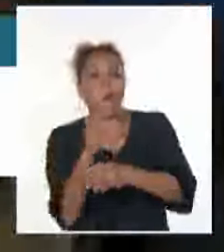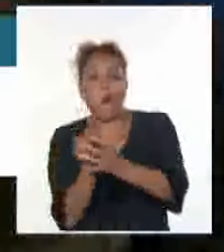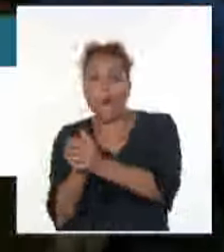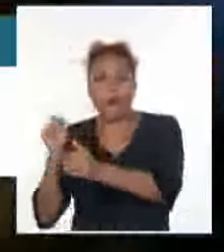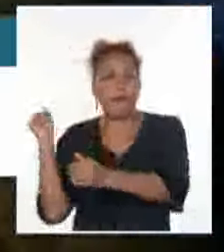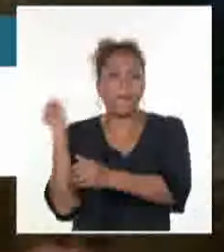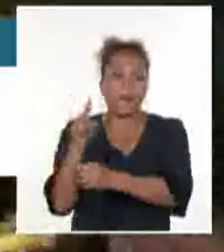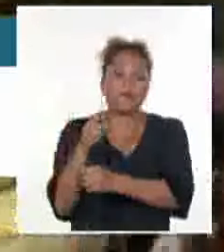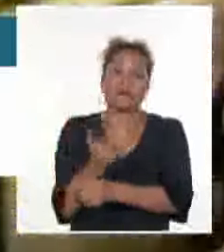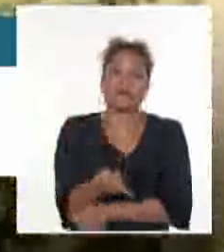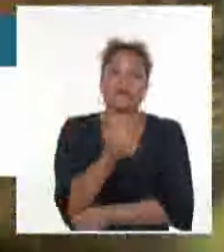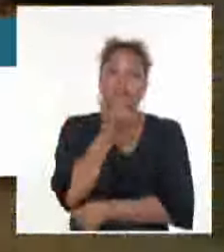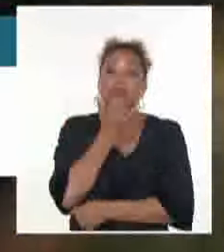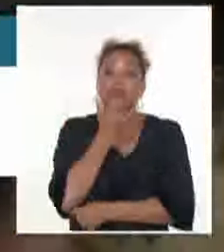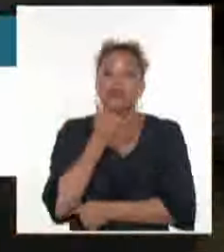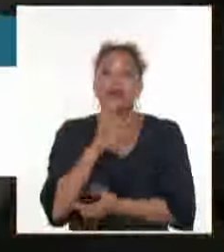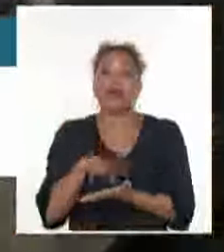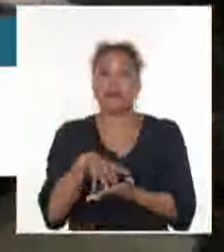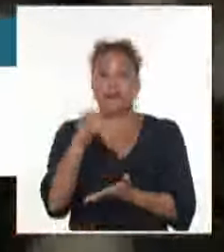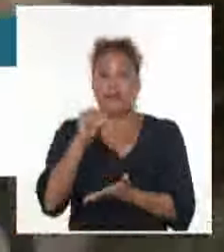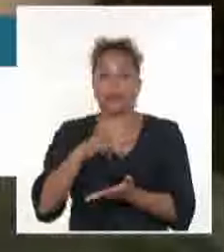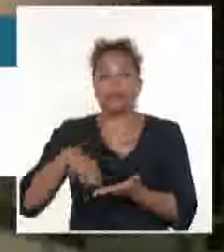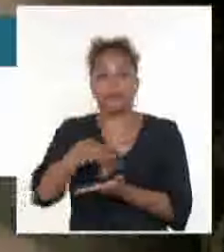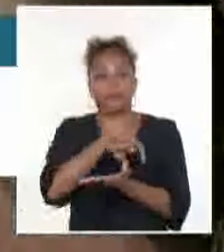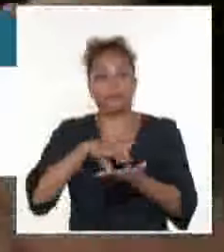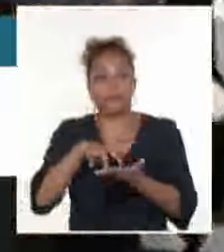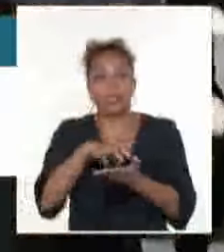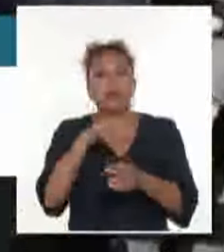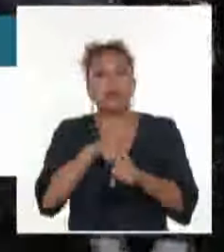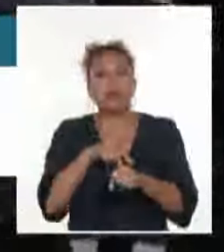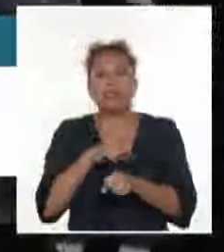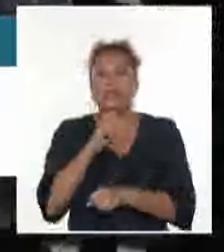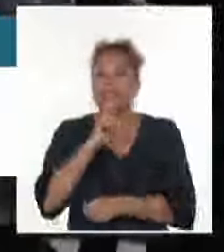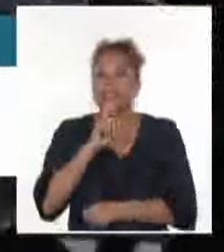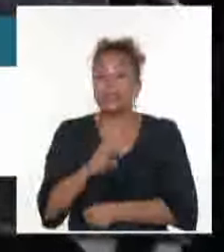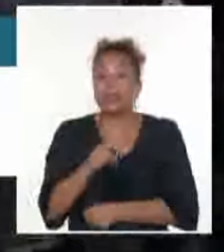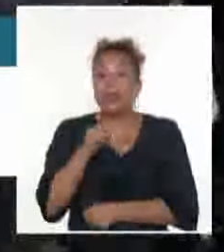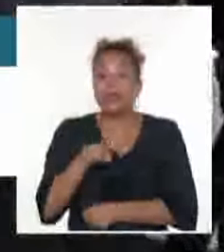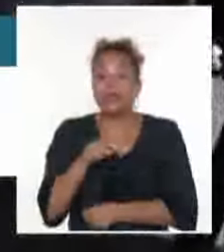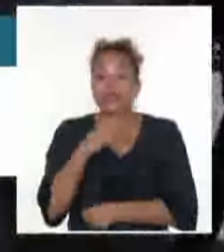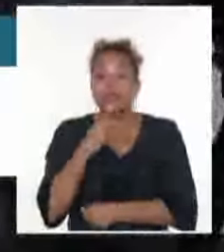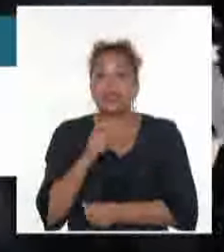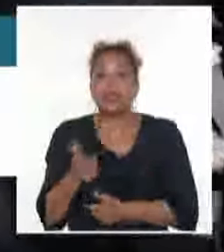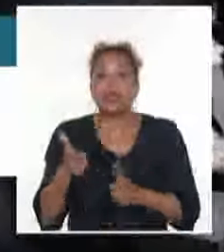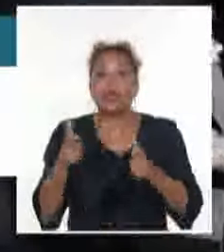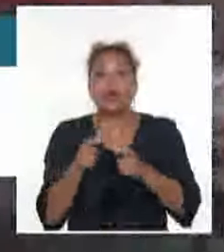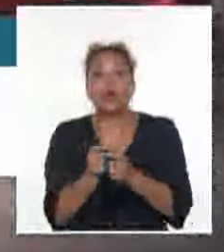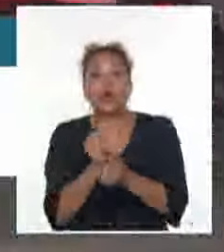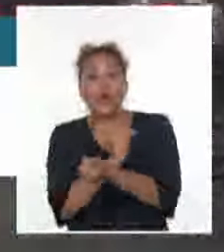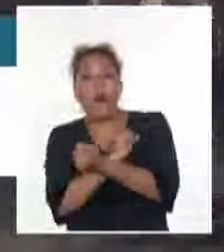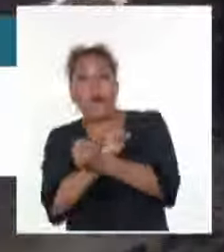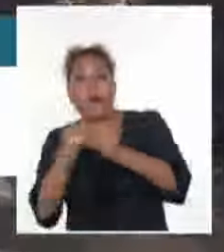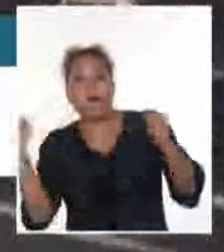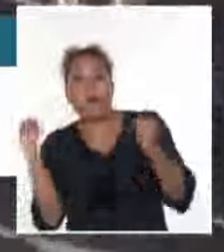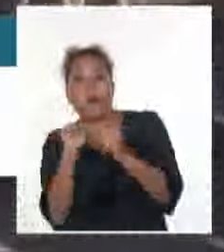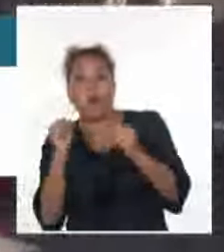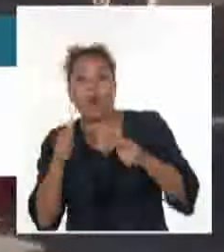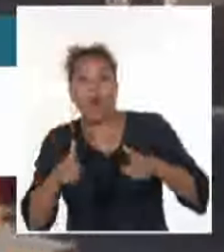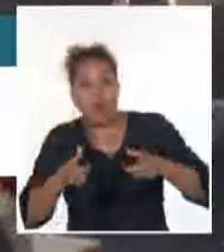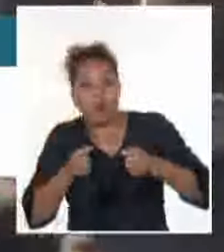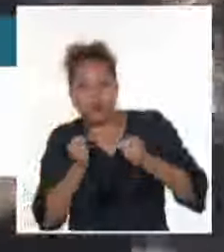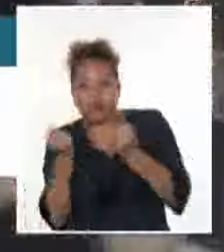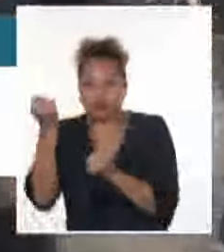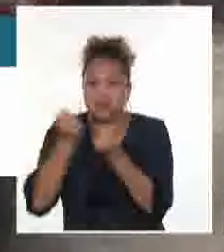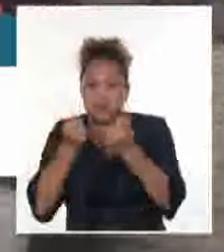causados al palacio quemado. En uno de los momentos más dramáticos del golpe, una tanqueta arremetió contra un portón de la sede del